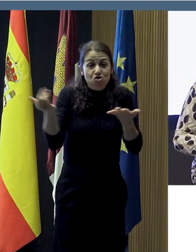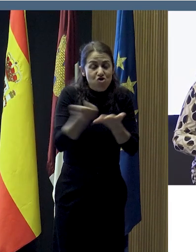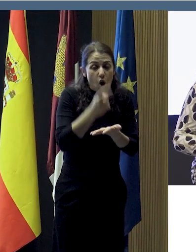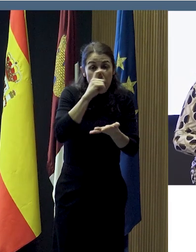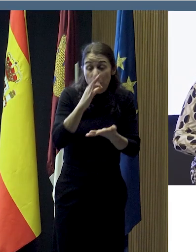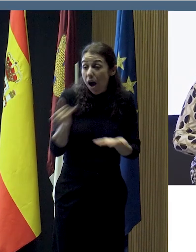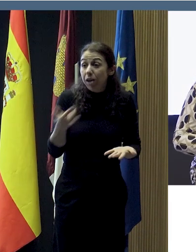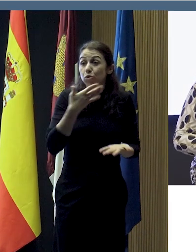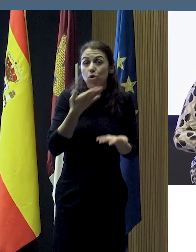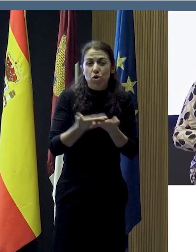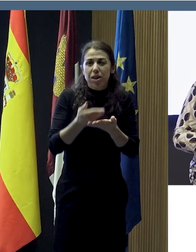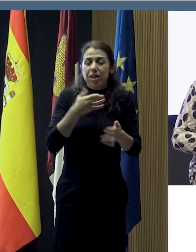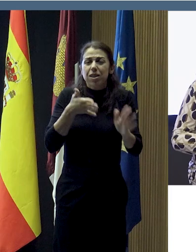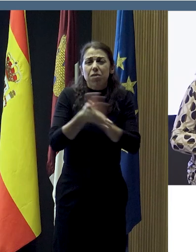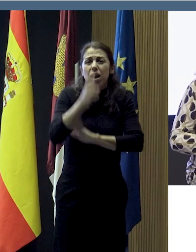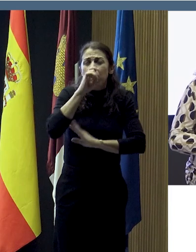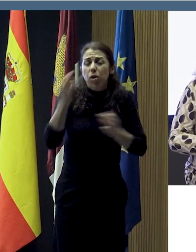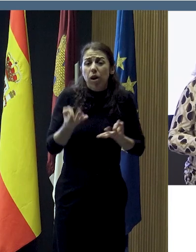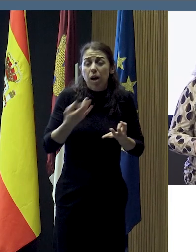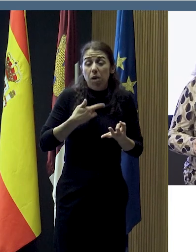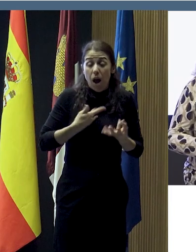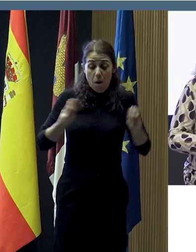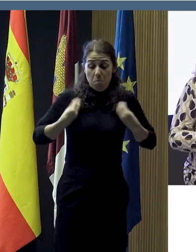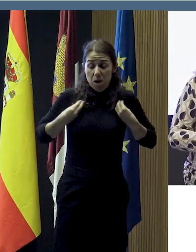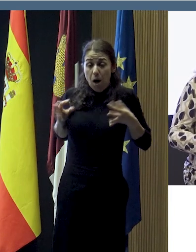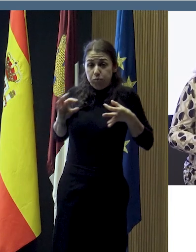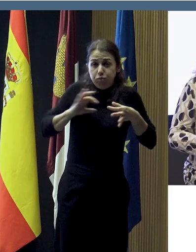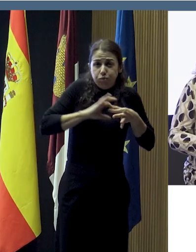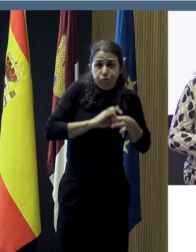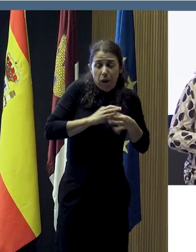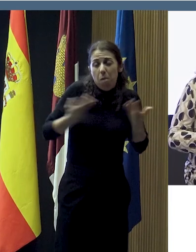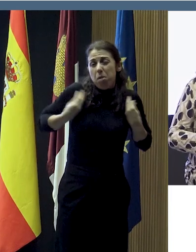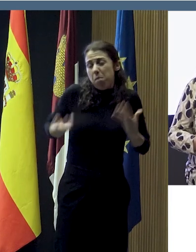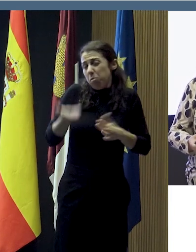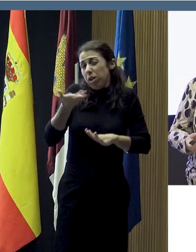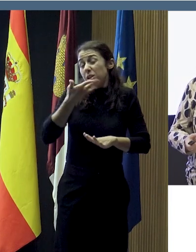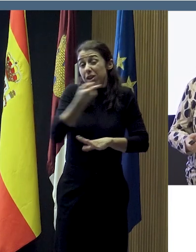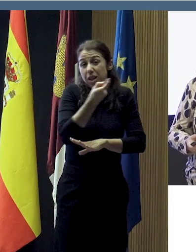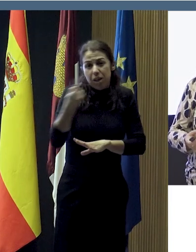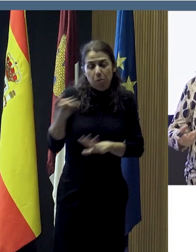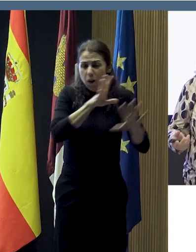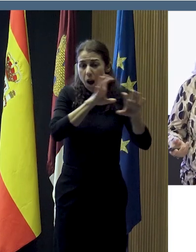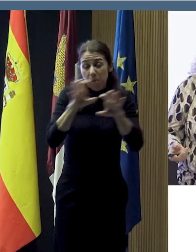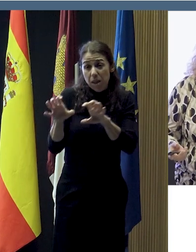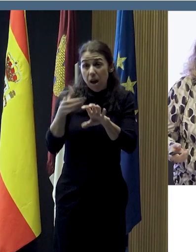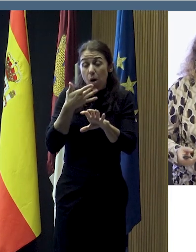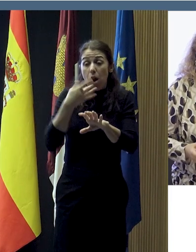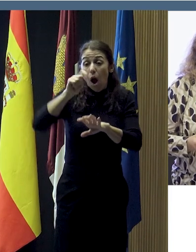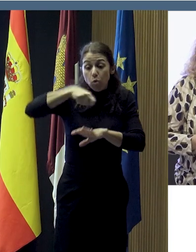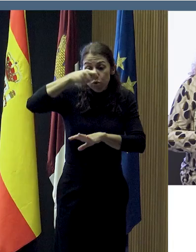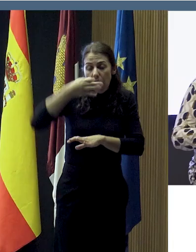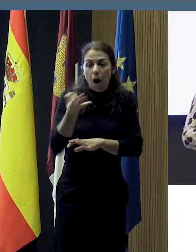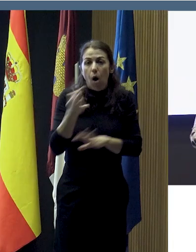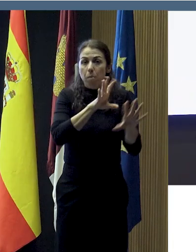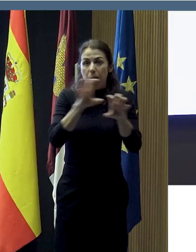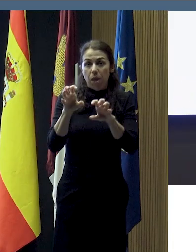todos sabemos lo que son los recuerdos, todos sabemos que son parte de nuestra vida esencial. Necesitamos aprender a utilizar una cuchara,